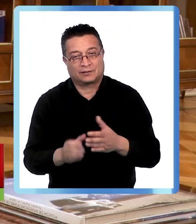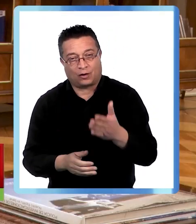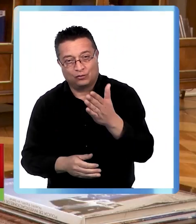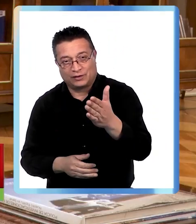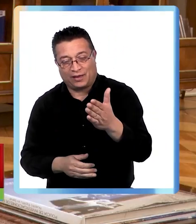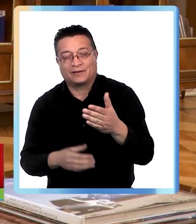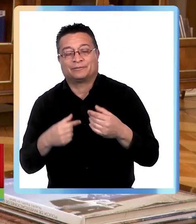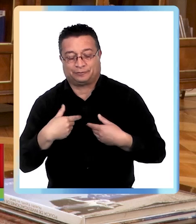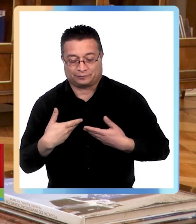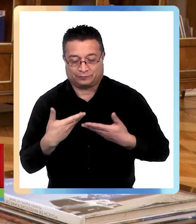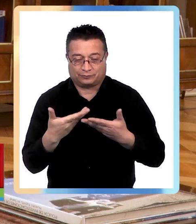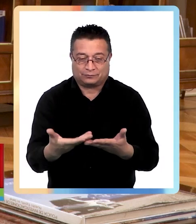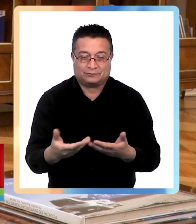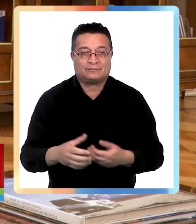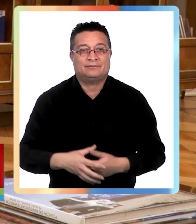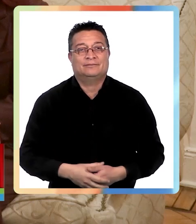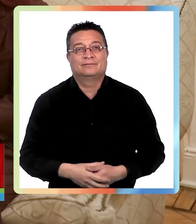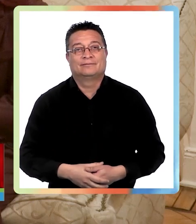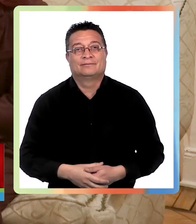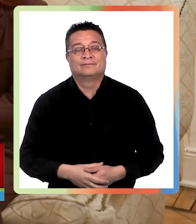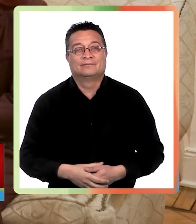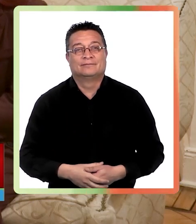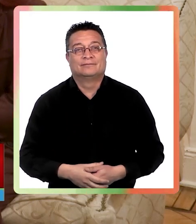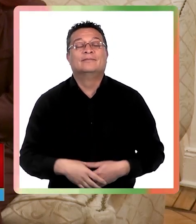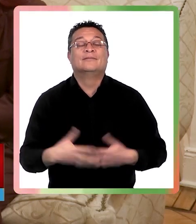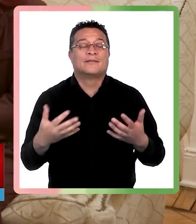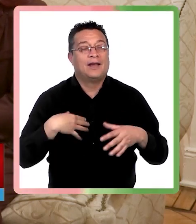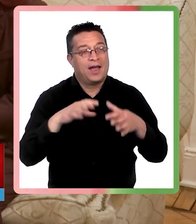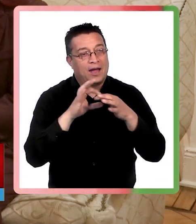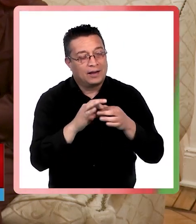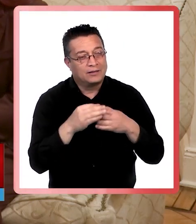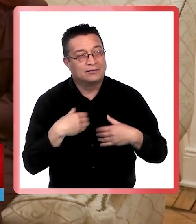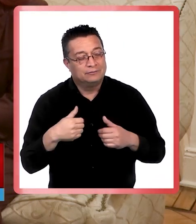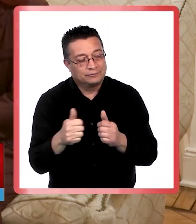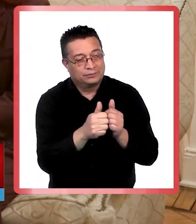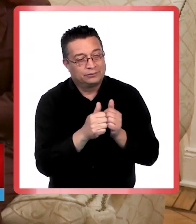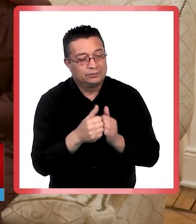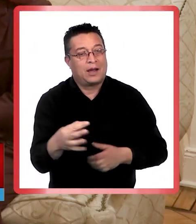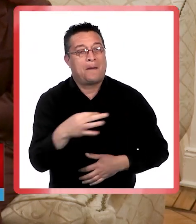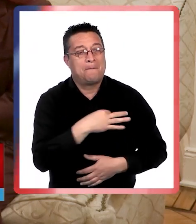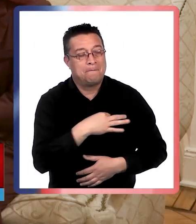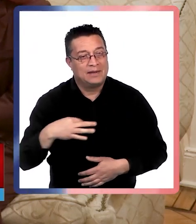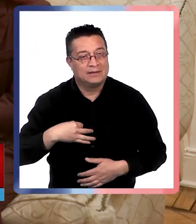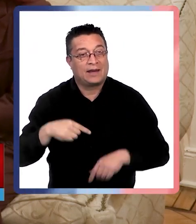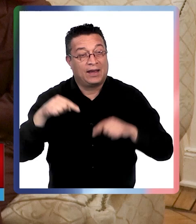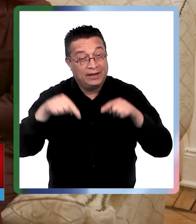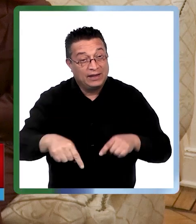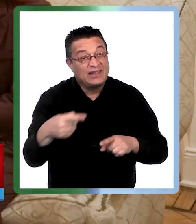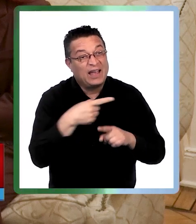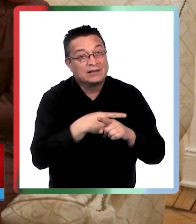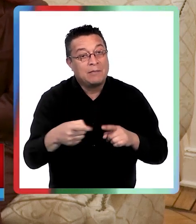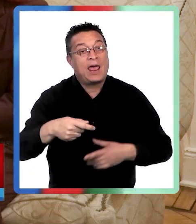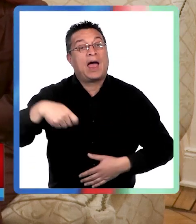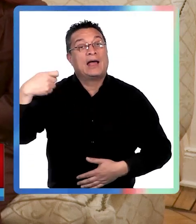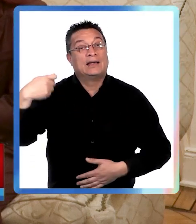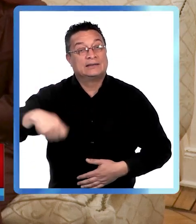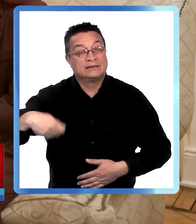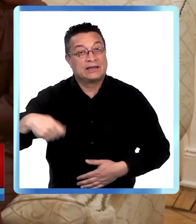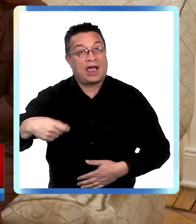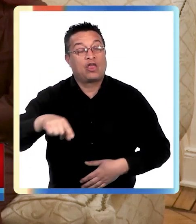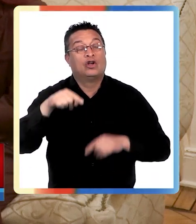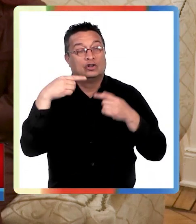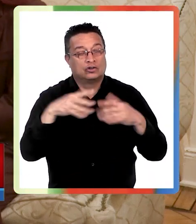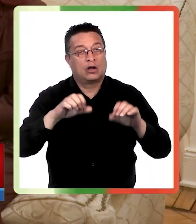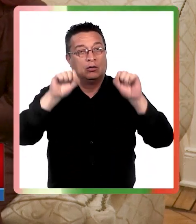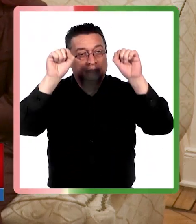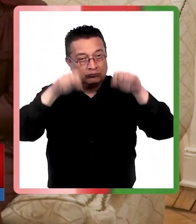a ustedes por este espacio. Muchas gracias por acompañarnos, Ministra. Bueno, esta semana el Senado aprobó en